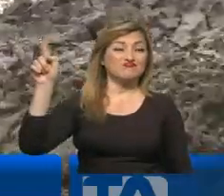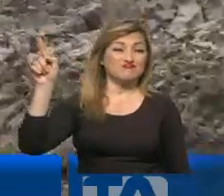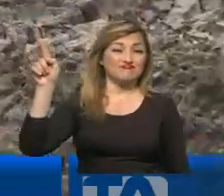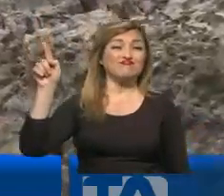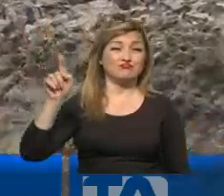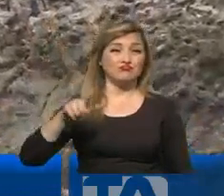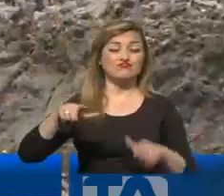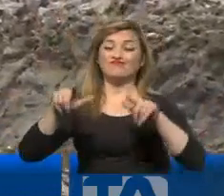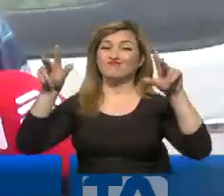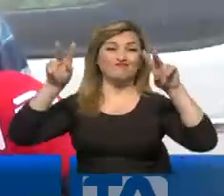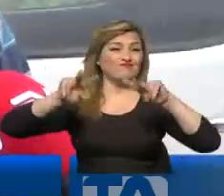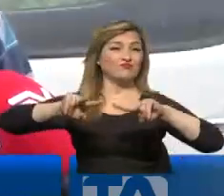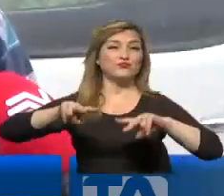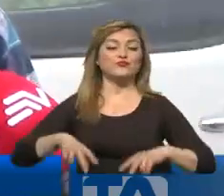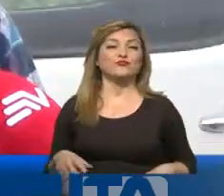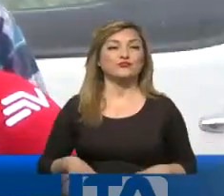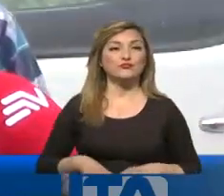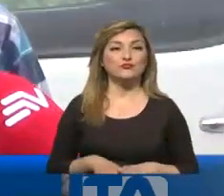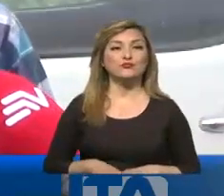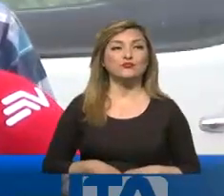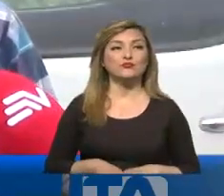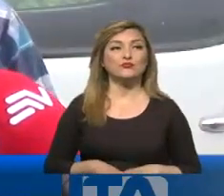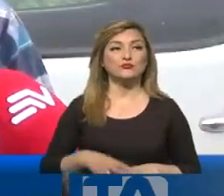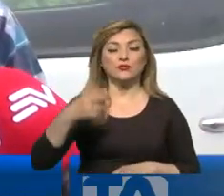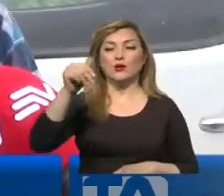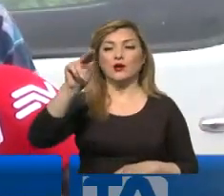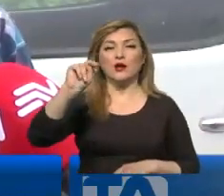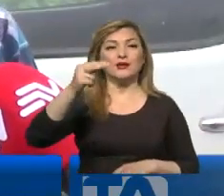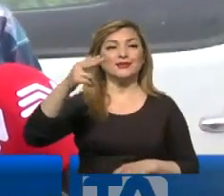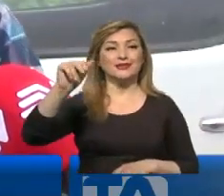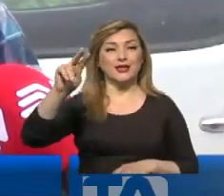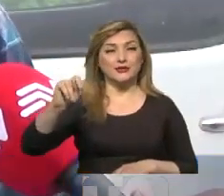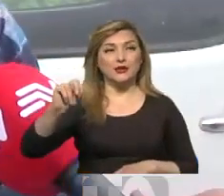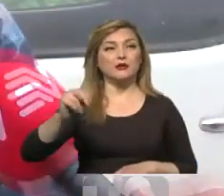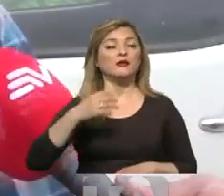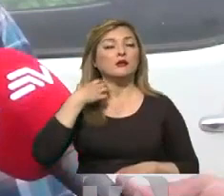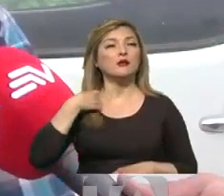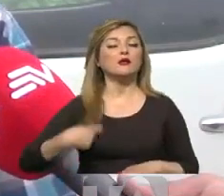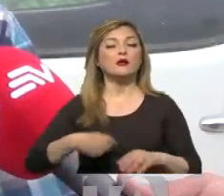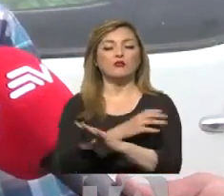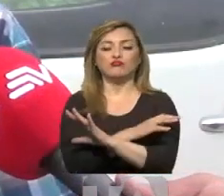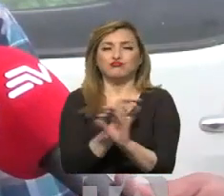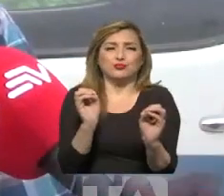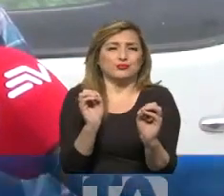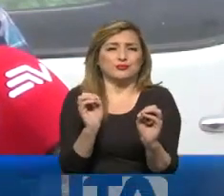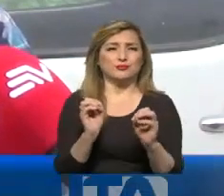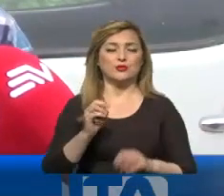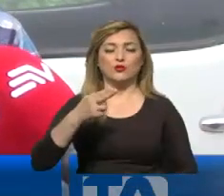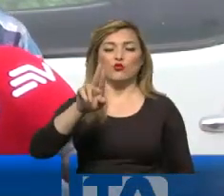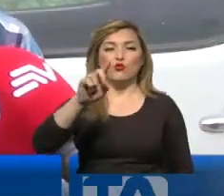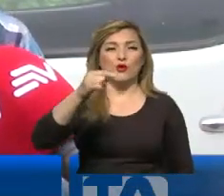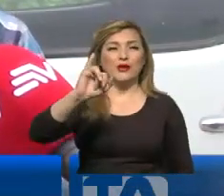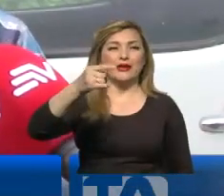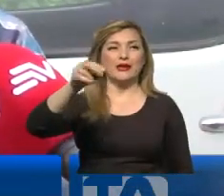Huigra se vieron afectados. El recinto Chanchán prácticamente se perdió, afectado la parroquia Huigra,